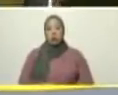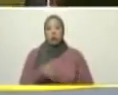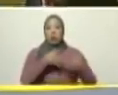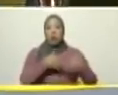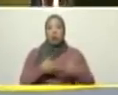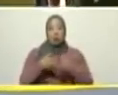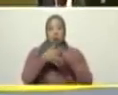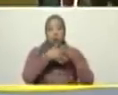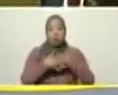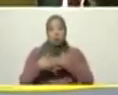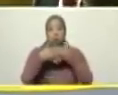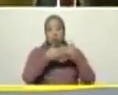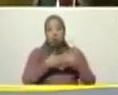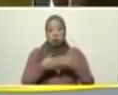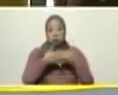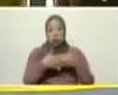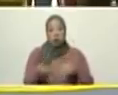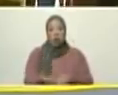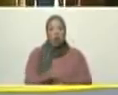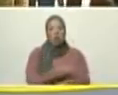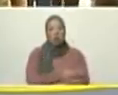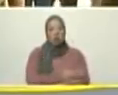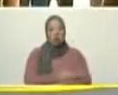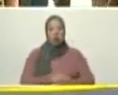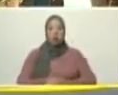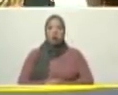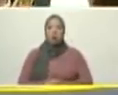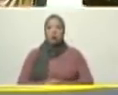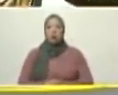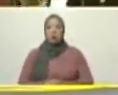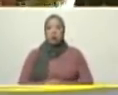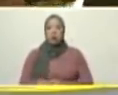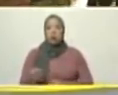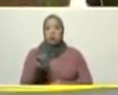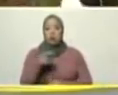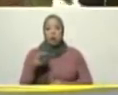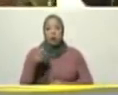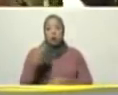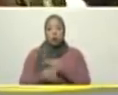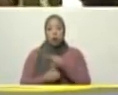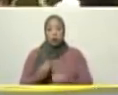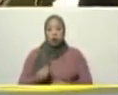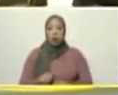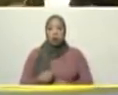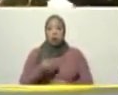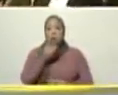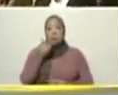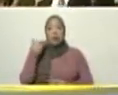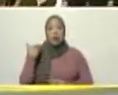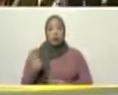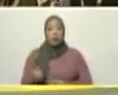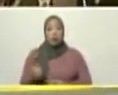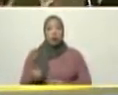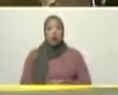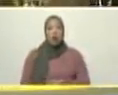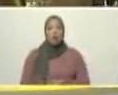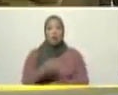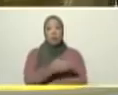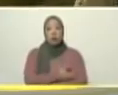estadounidense en Venezuela durante décadas. Allí fuimos, recuperada, remodelada, mejorada,